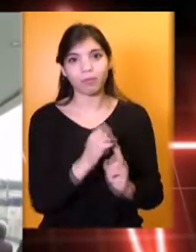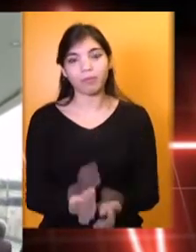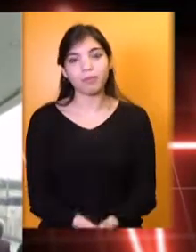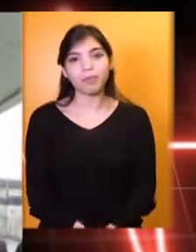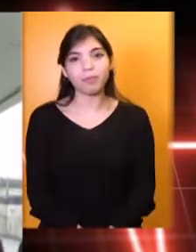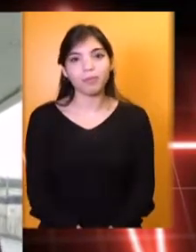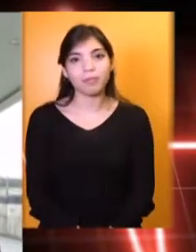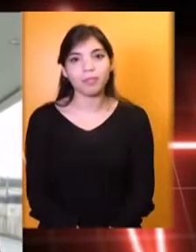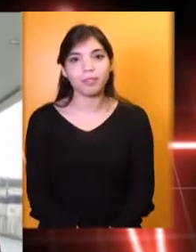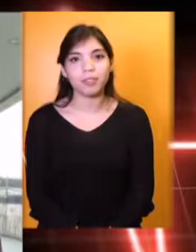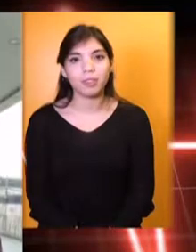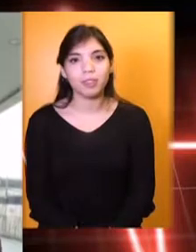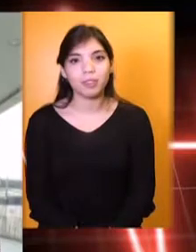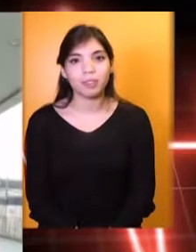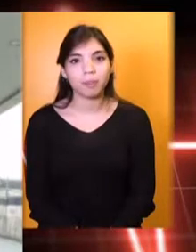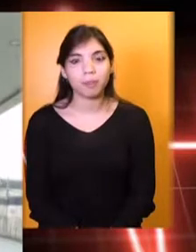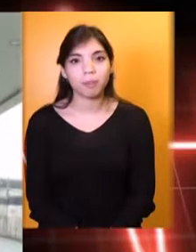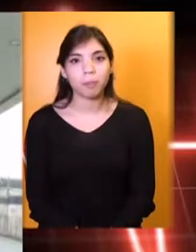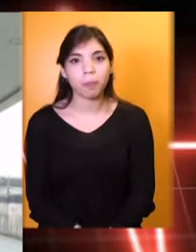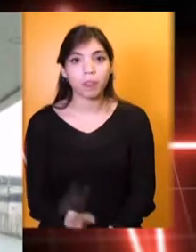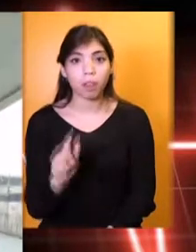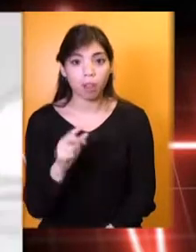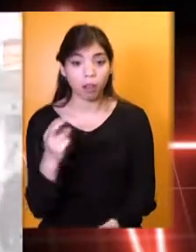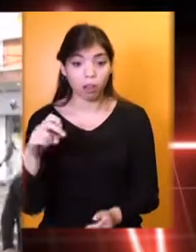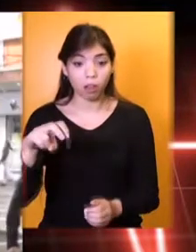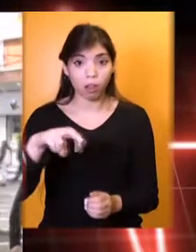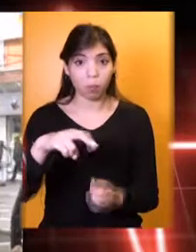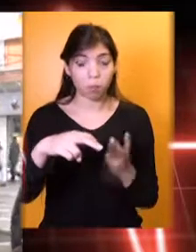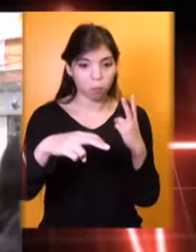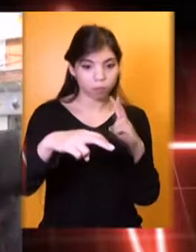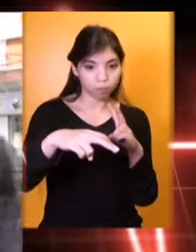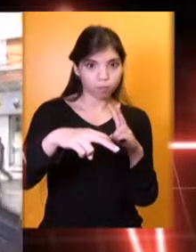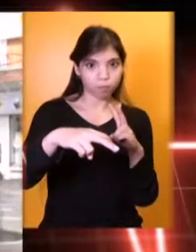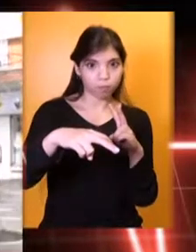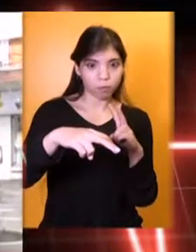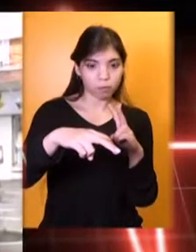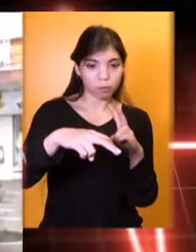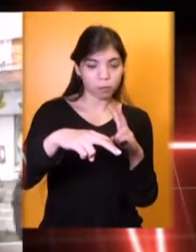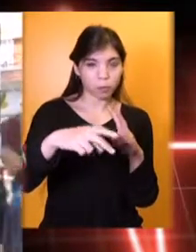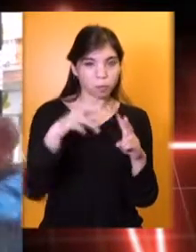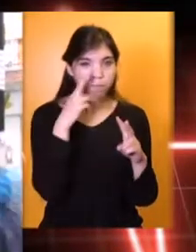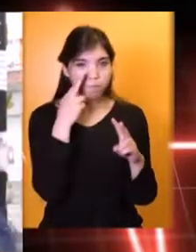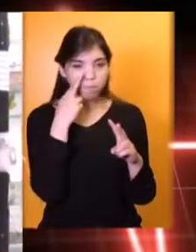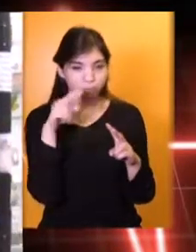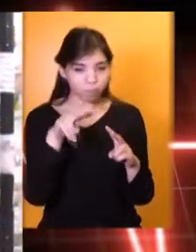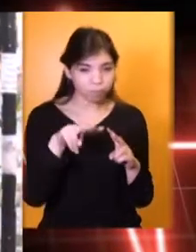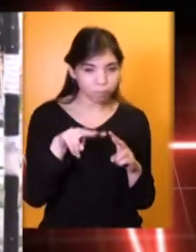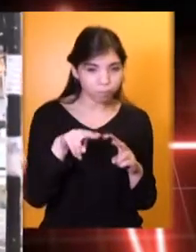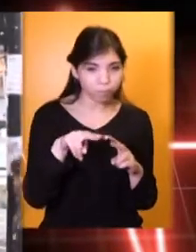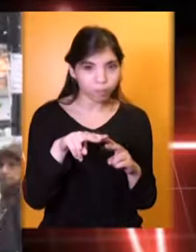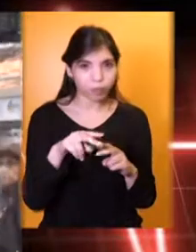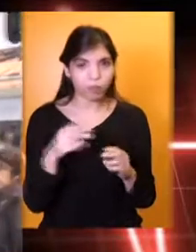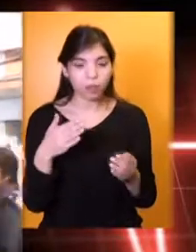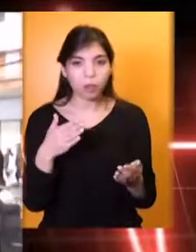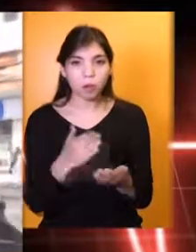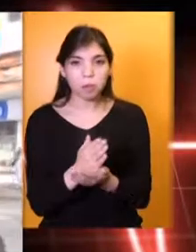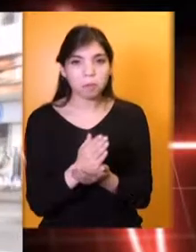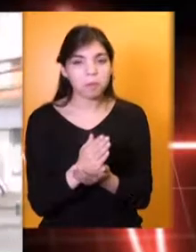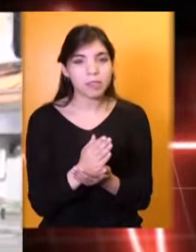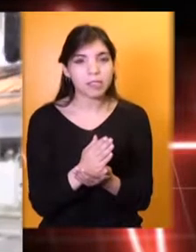nosotros. Y ahí fue donde lo redujimos. Viene hacia acá, pasa al frente de nosotros y ahí fue donde lo